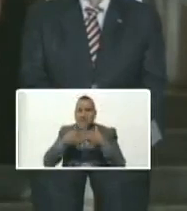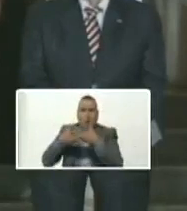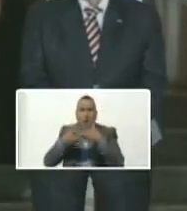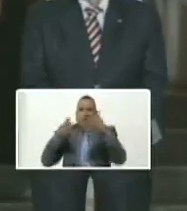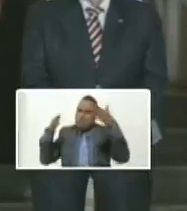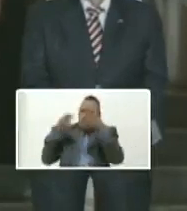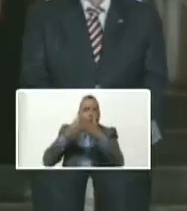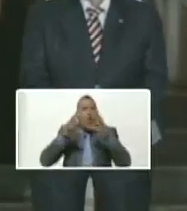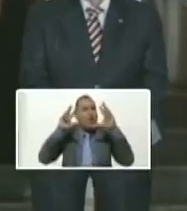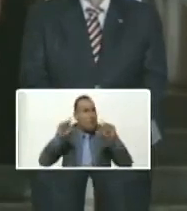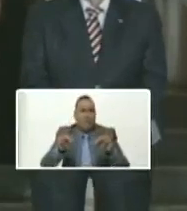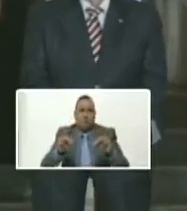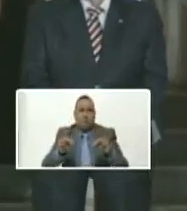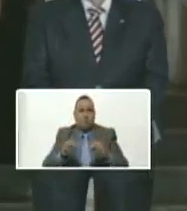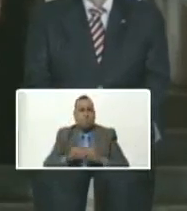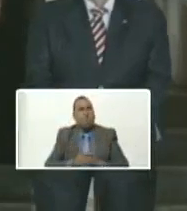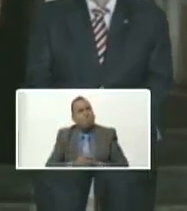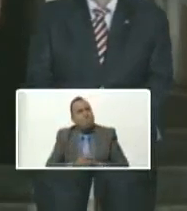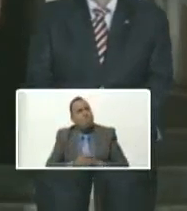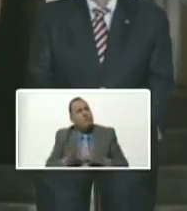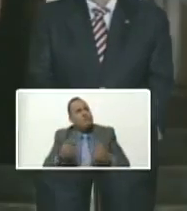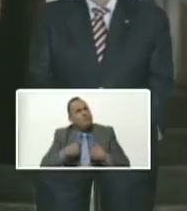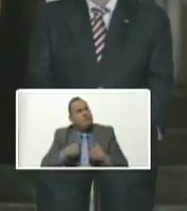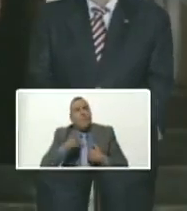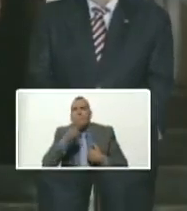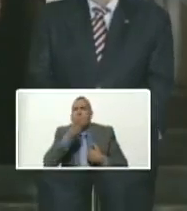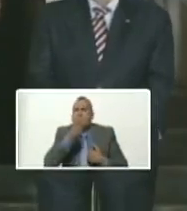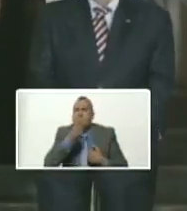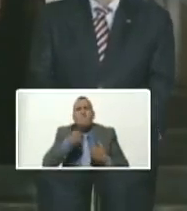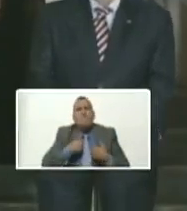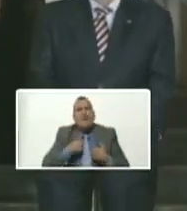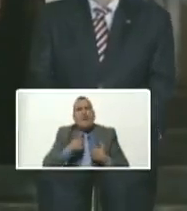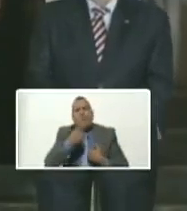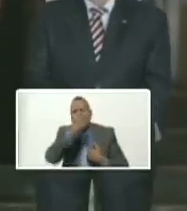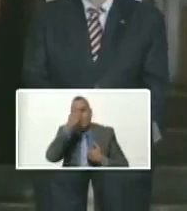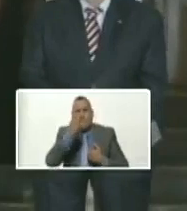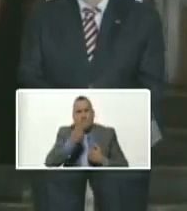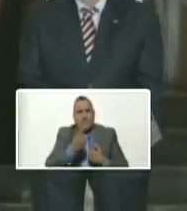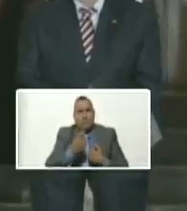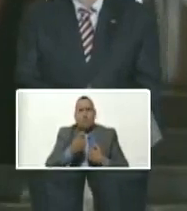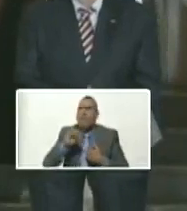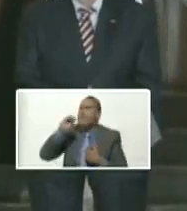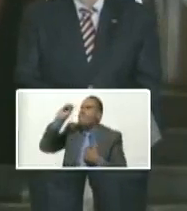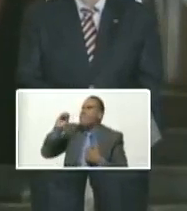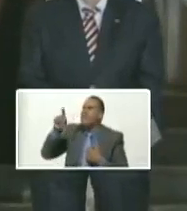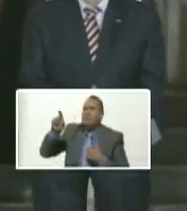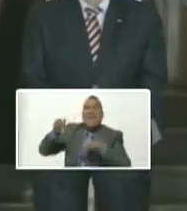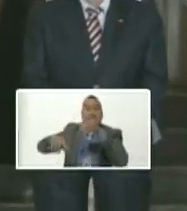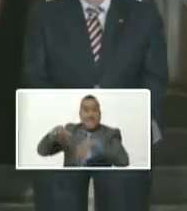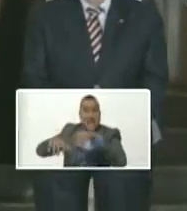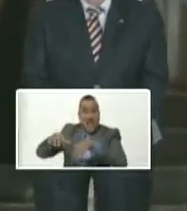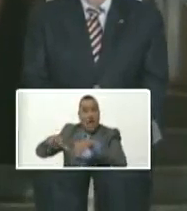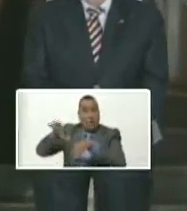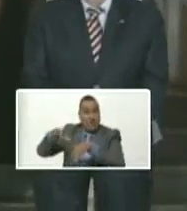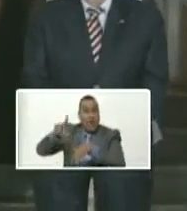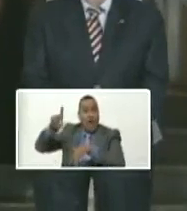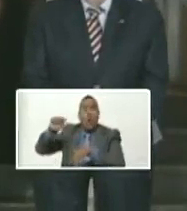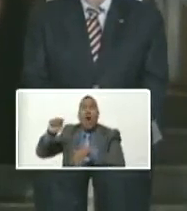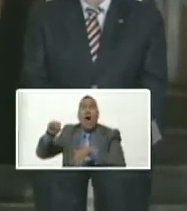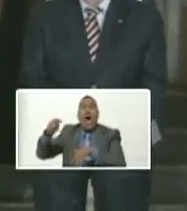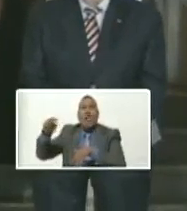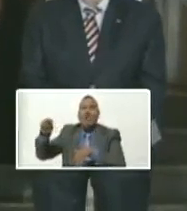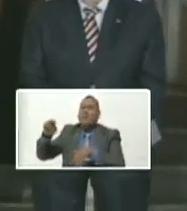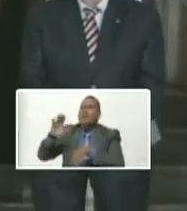No se preguntaría, de verdad, y le preguntaría a Anthony Blinken, ¿por qué